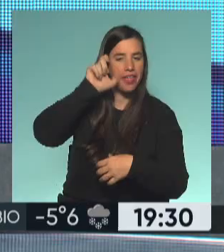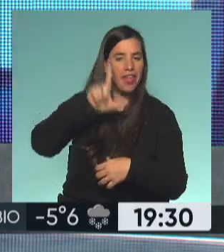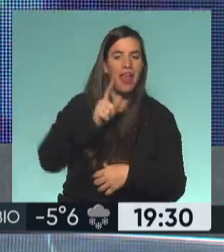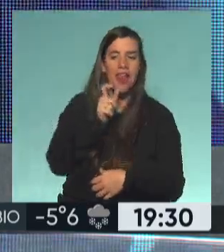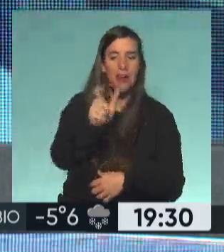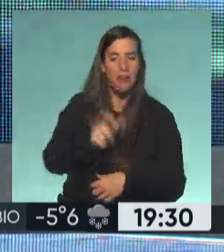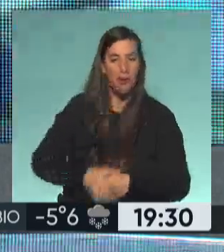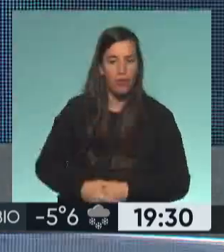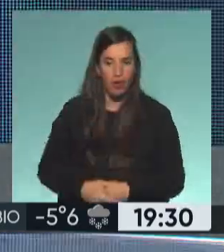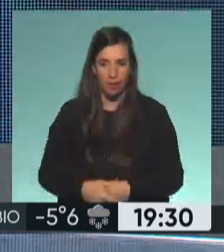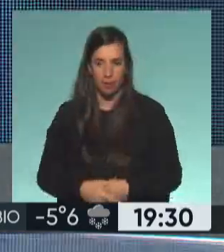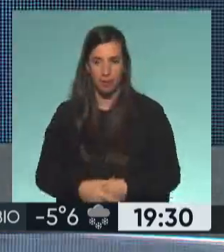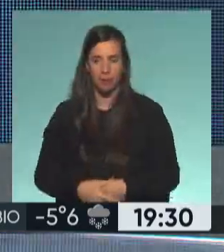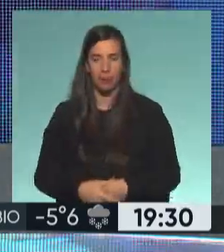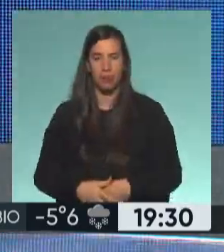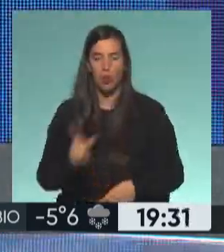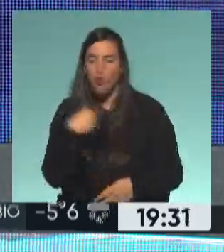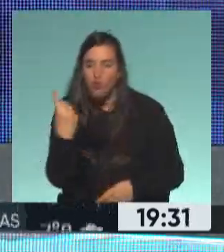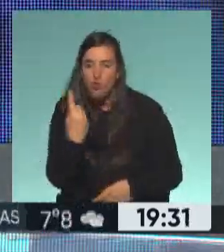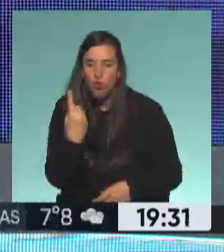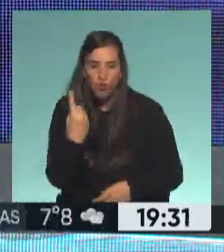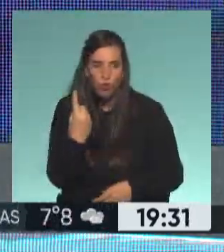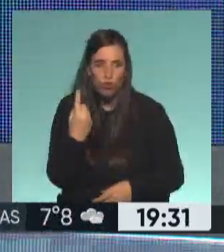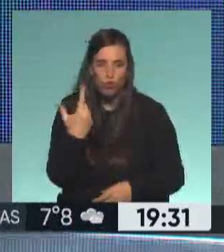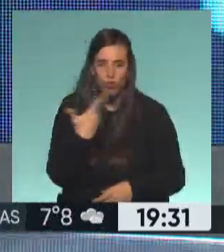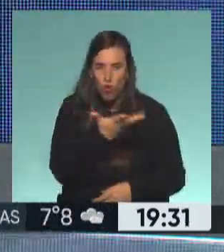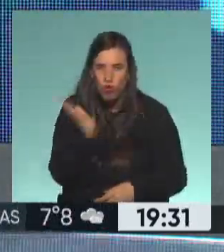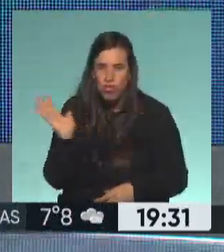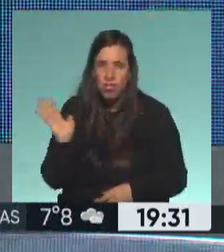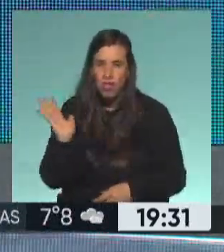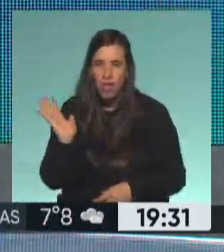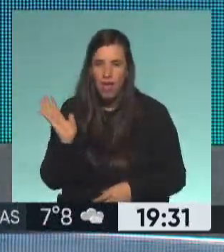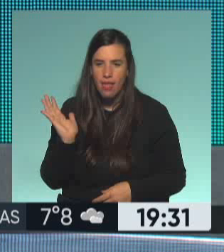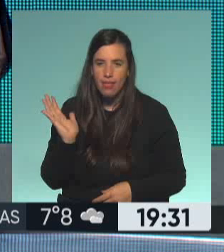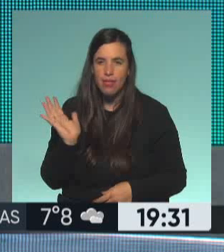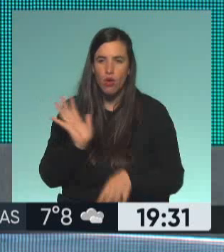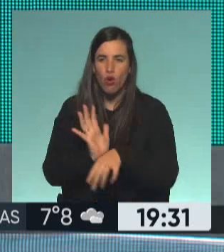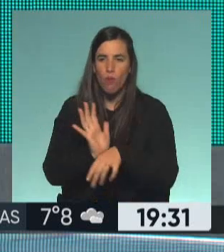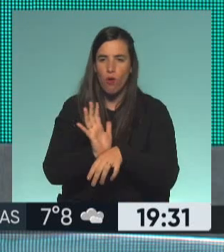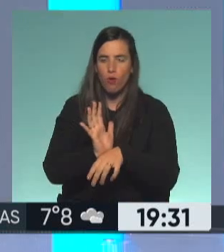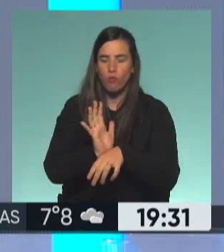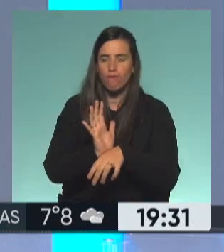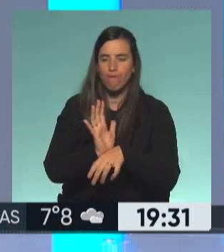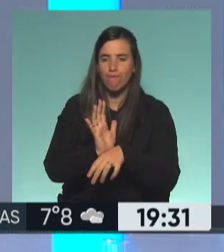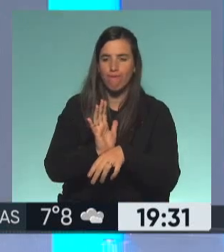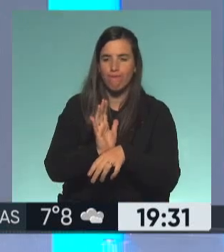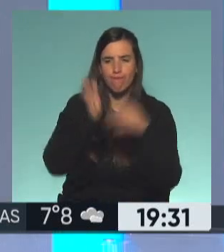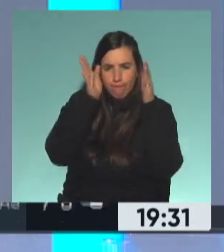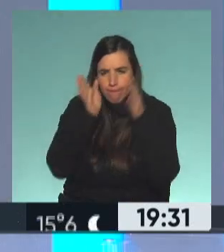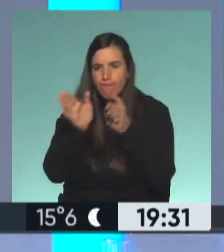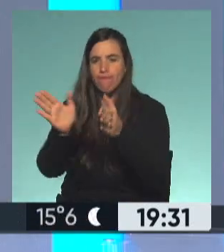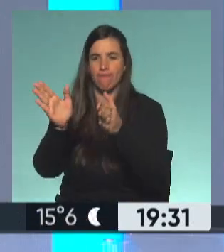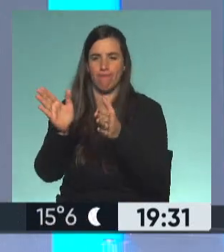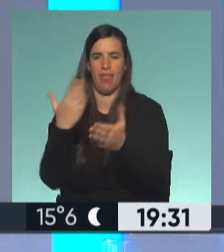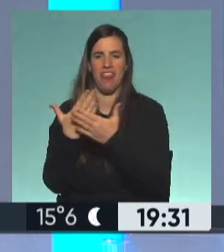Estamos volanteando como sociedad, más allá de sus dirigentes, hacia la extrema derecha. ¿Qué decís? Sí, yo diría